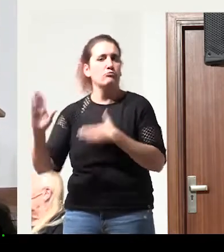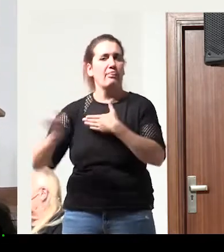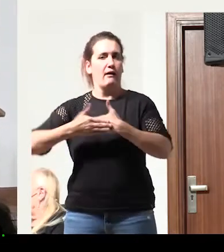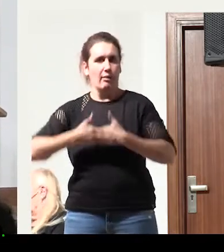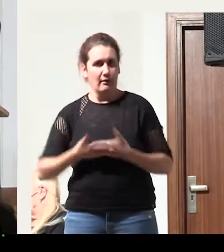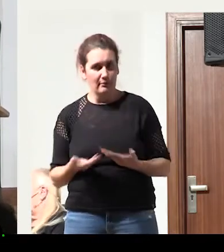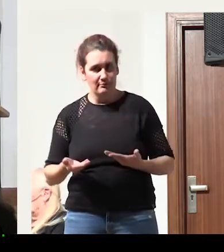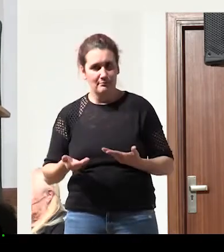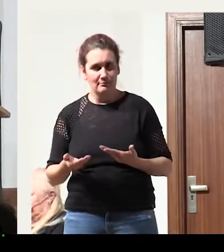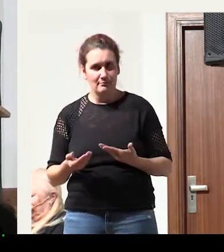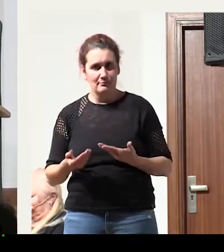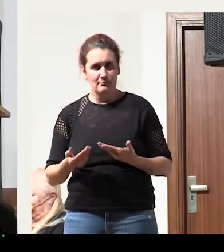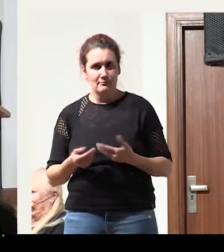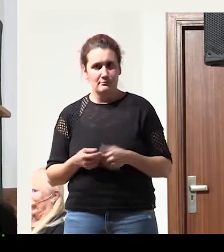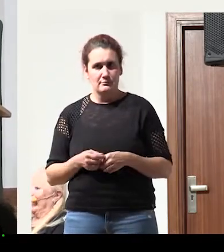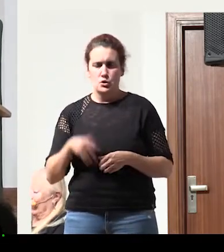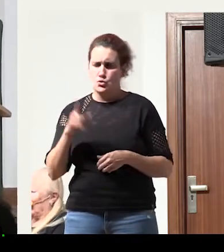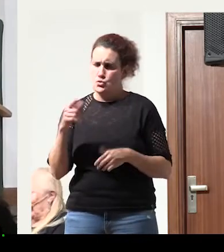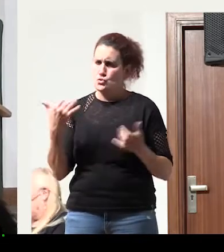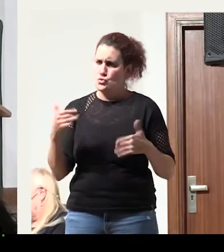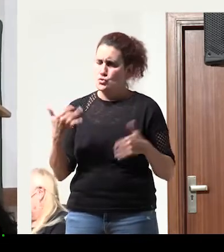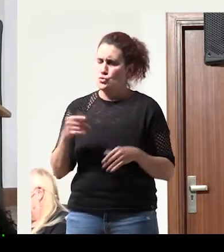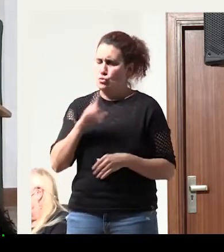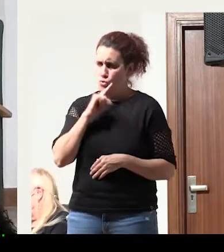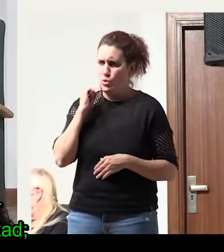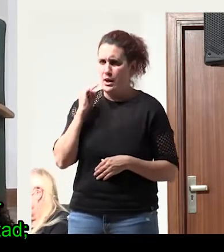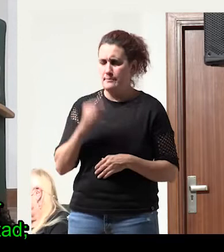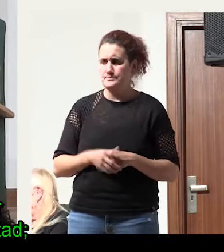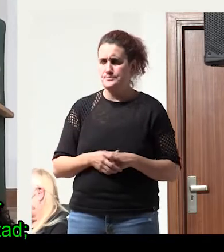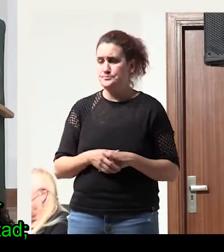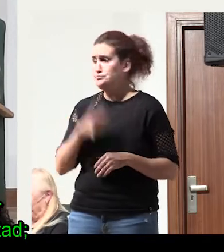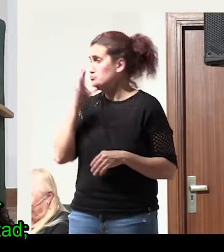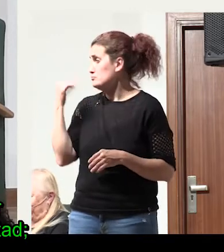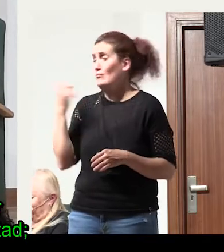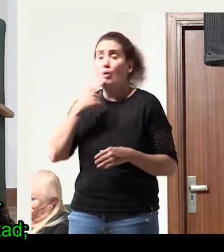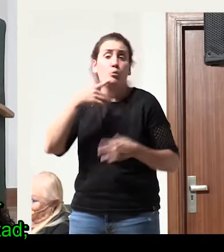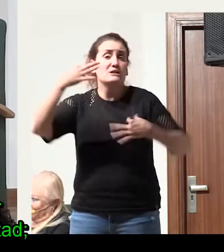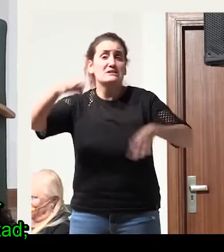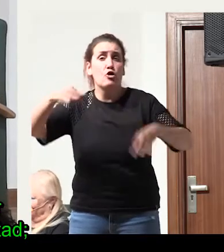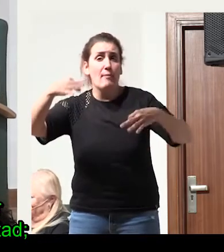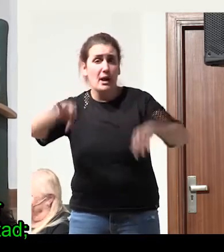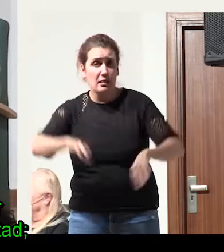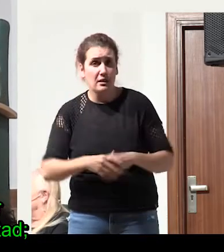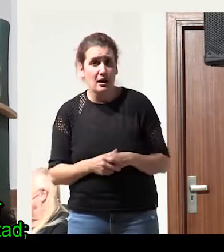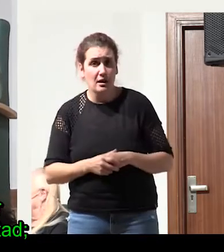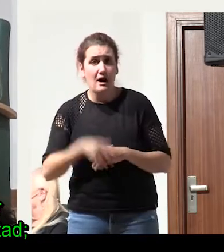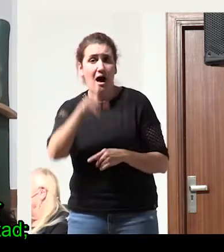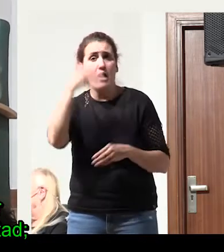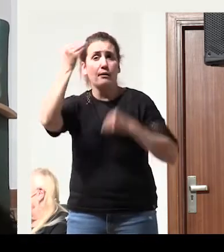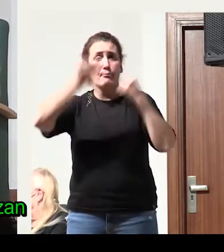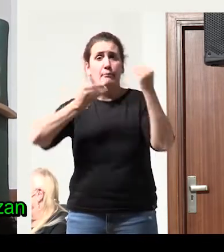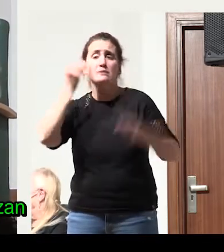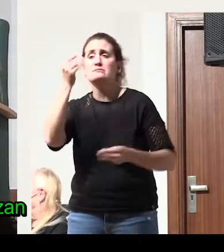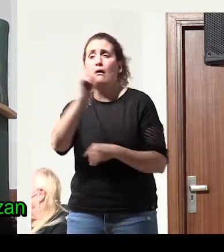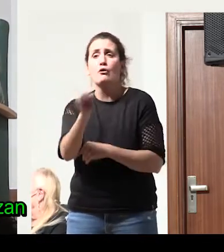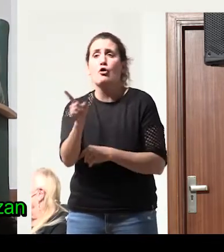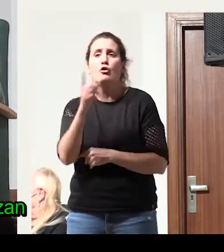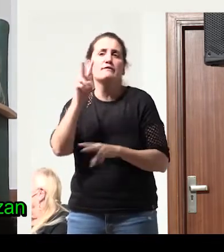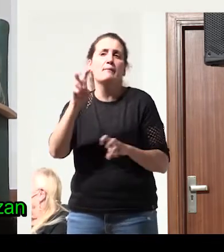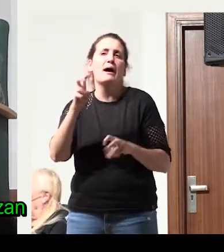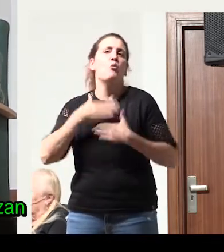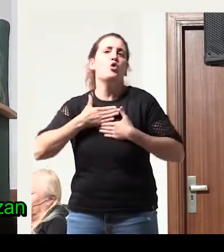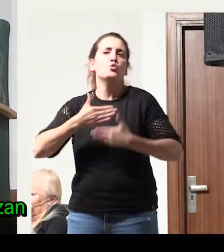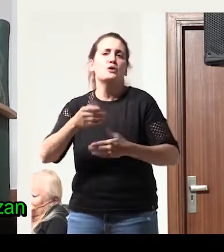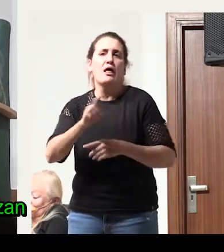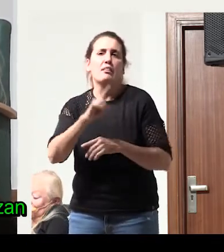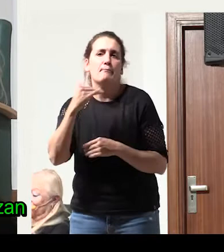eso es doloroso. Bueno, porque se normalizan. A ver, ahí no tenemos que pensar que es un tema de mala voluntad, es un tema de que se